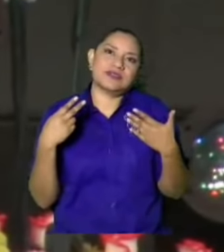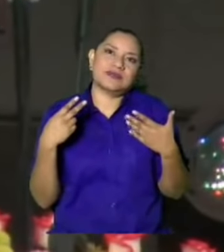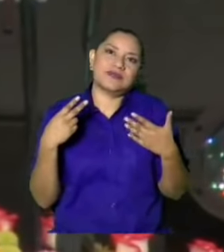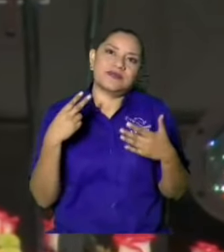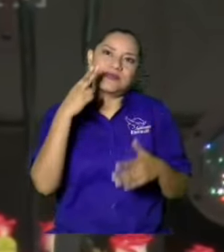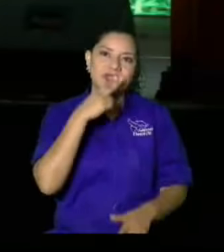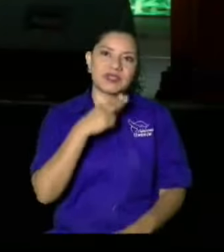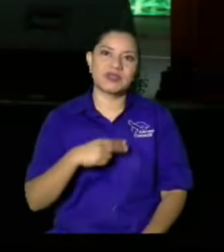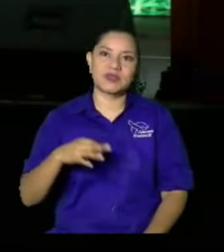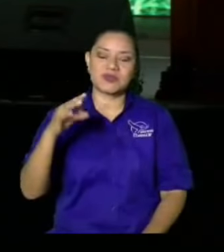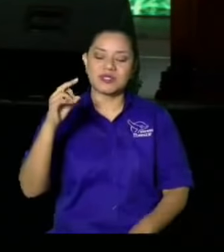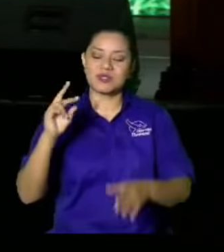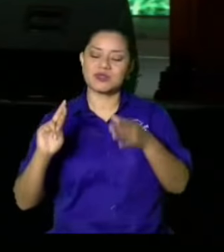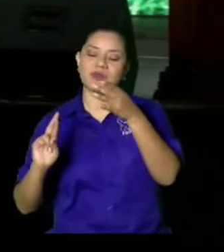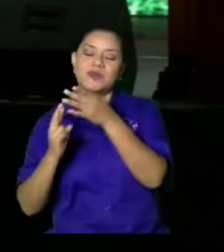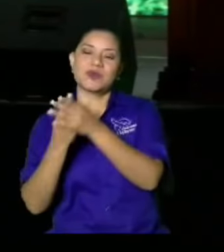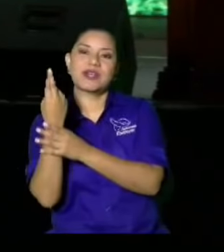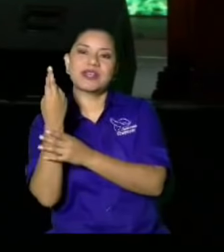renuevos de olivo